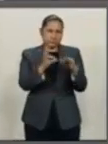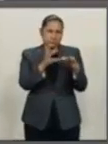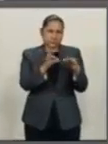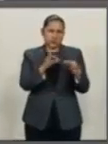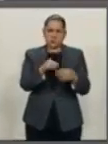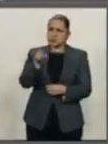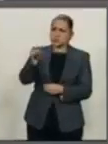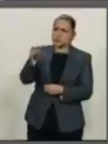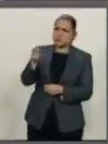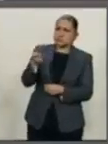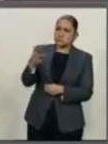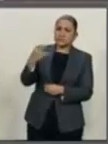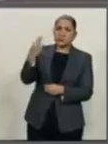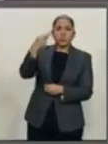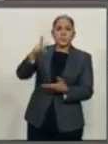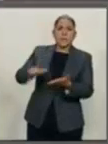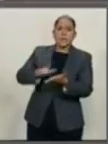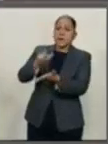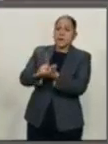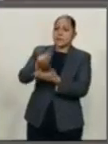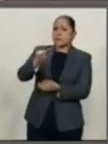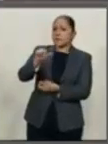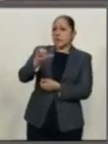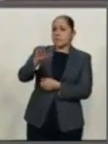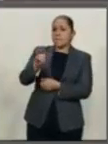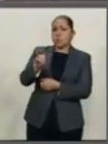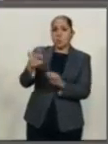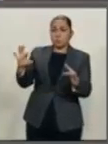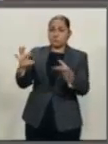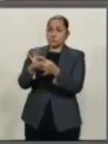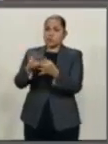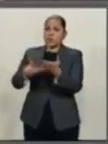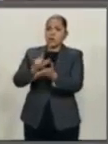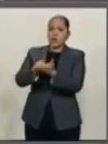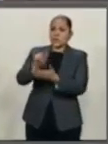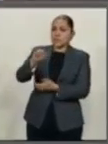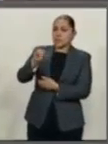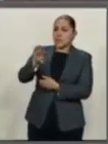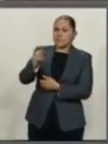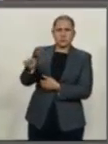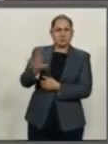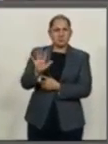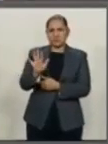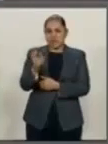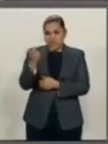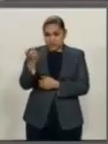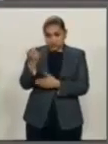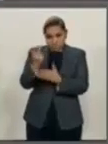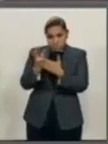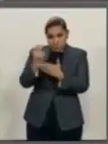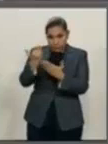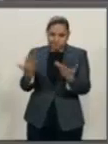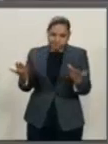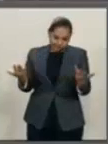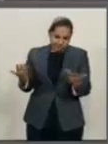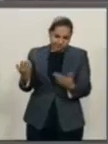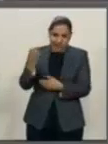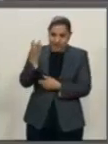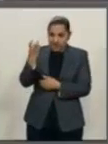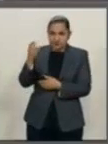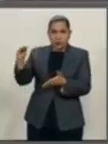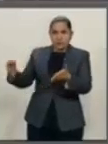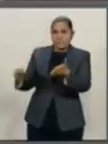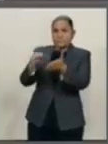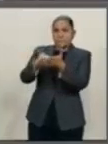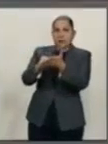Ley Taibo a este proyecto, porque definitivamente eso es lo que está deformando precisamente